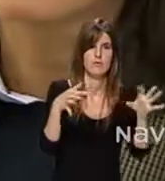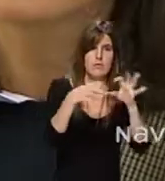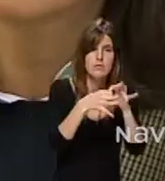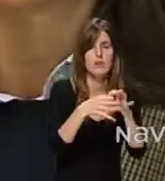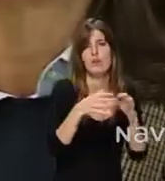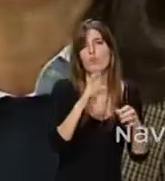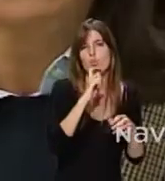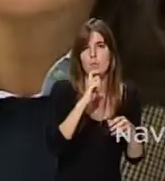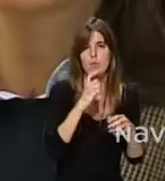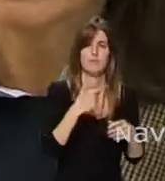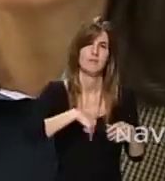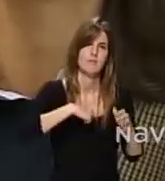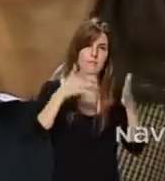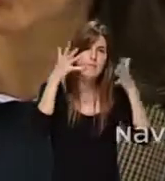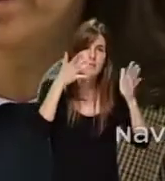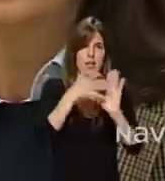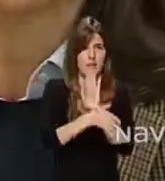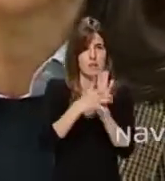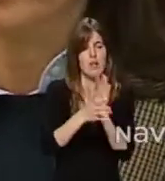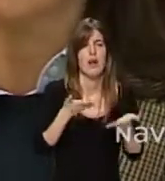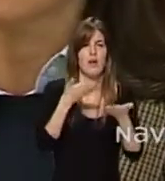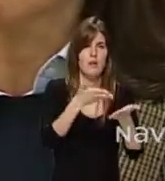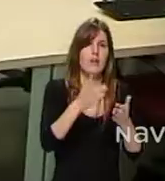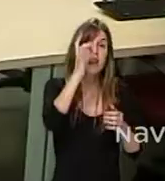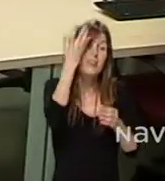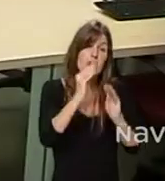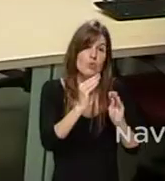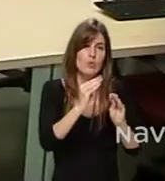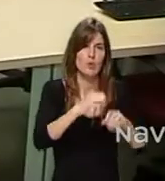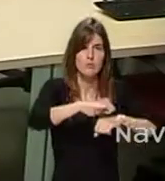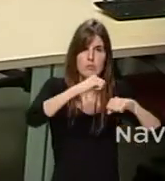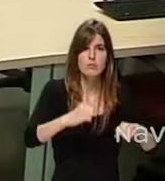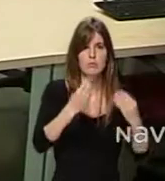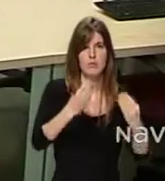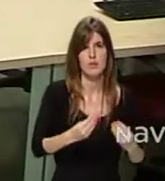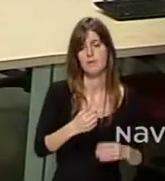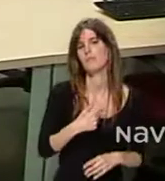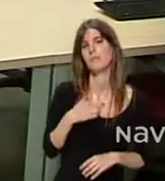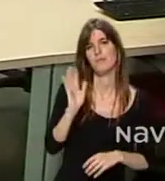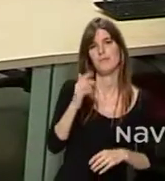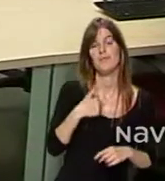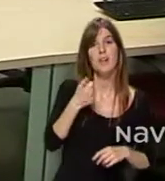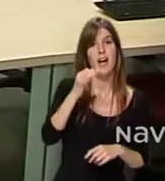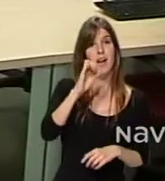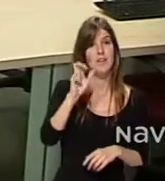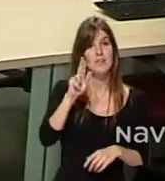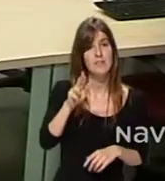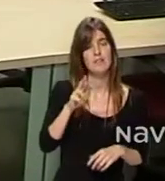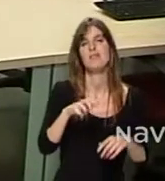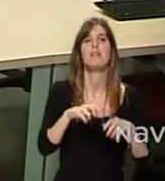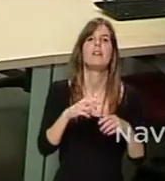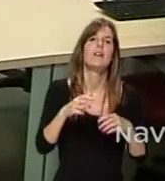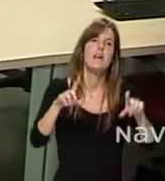emprendedor. Entonces lo que hacemos es ayudarles a construir ese modelo de negocio. Soy Asier Cotelo, socio promotor de navarradeportiva